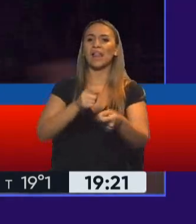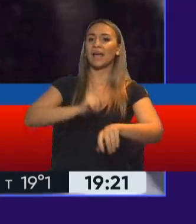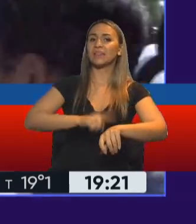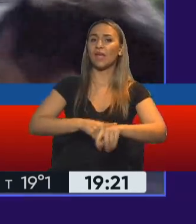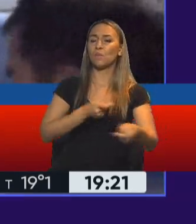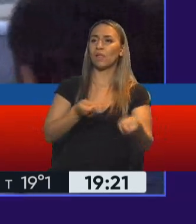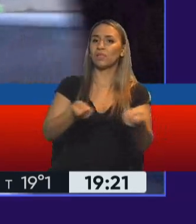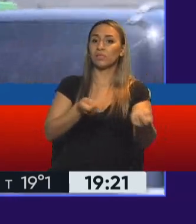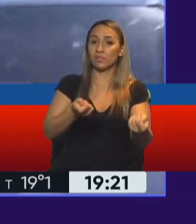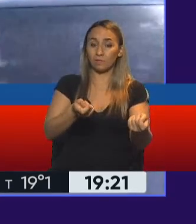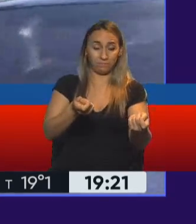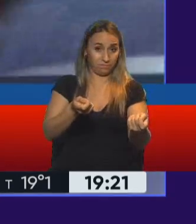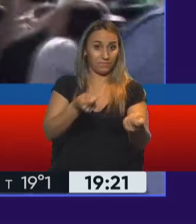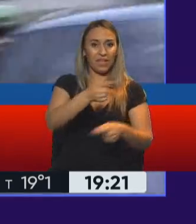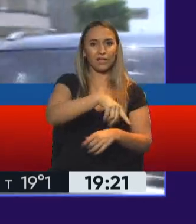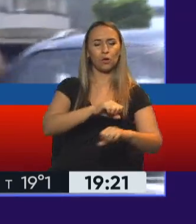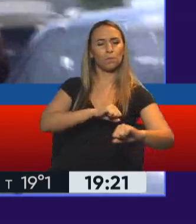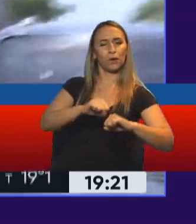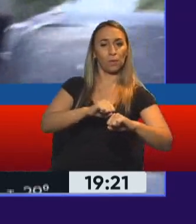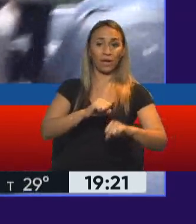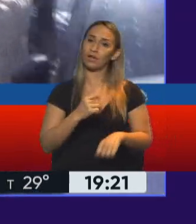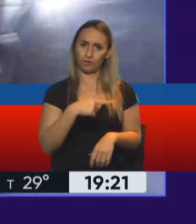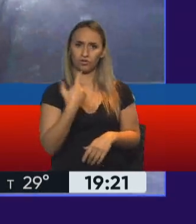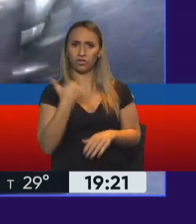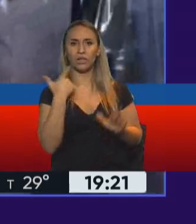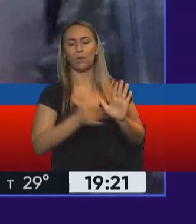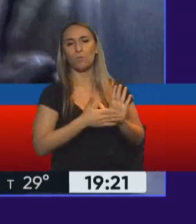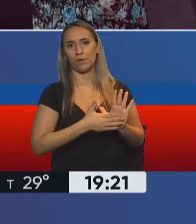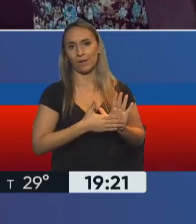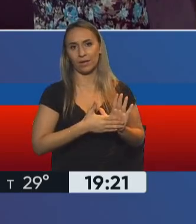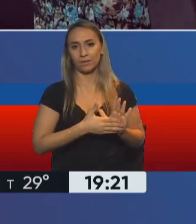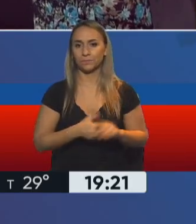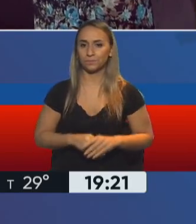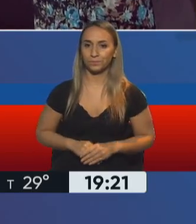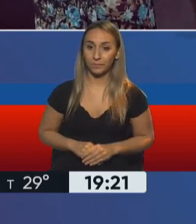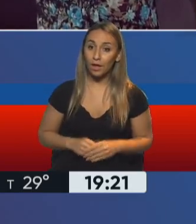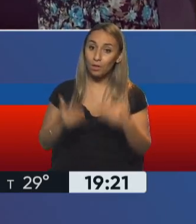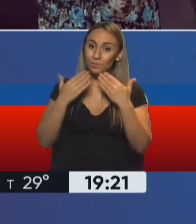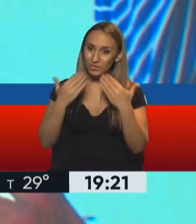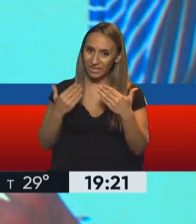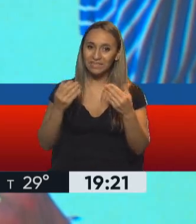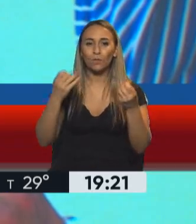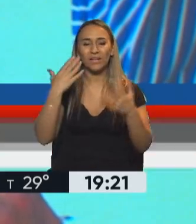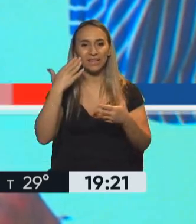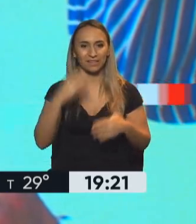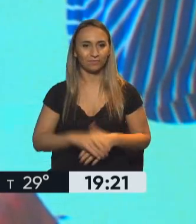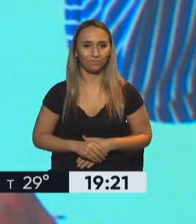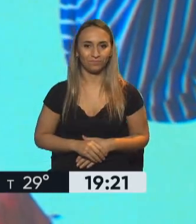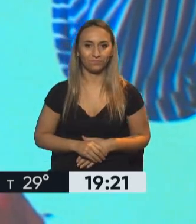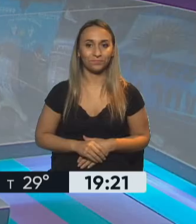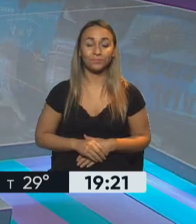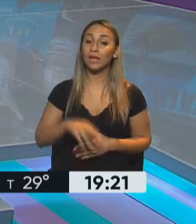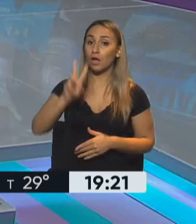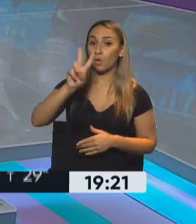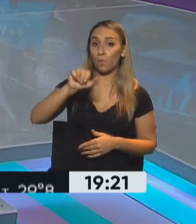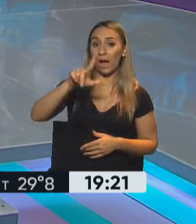tiempo. Ellos tienen las chicanas, nosotros tenemos las pruebas. Gracias, doctora. Gracias, Alfredo. Buenas tardes. A ustedes. Valeria